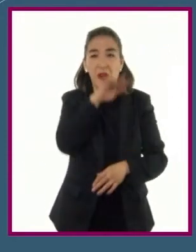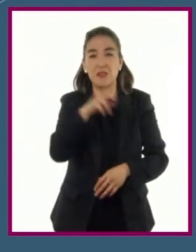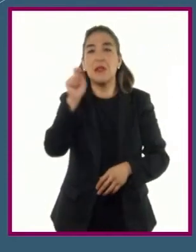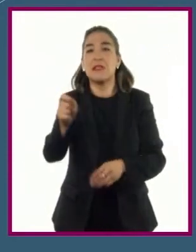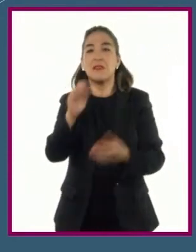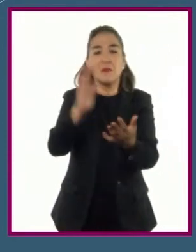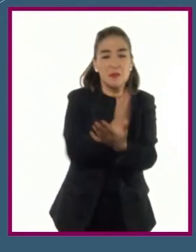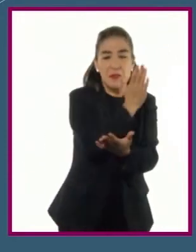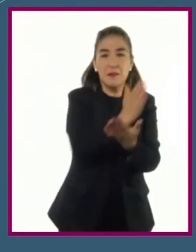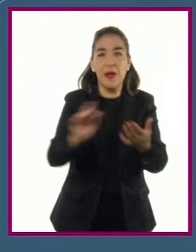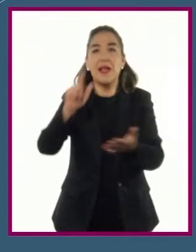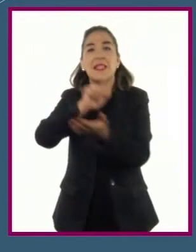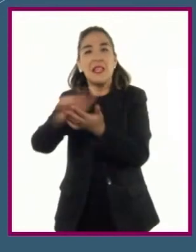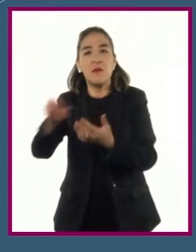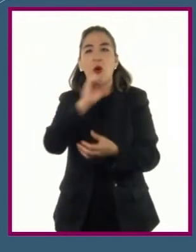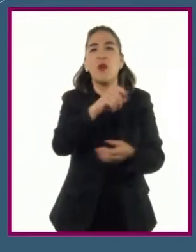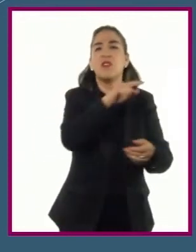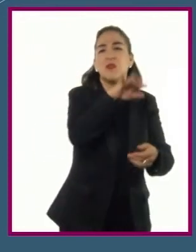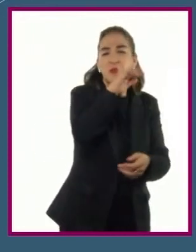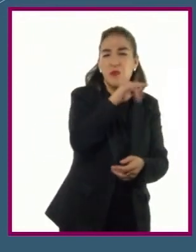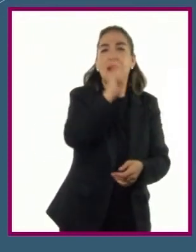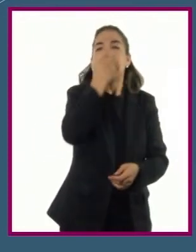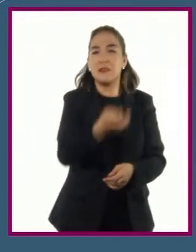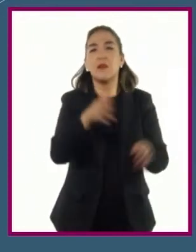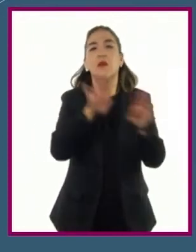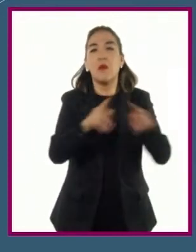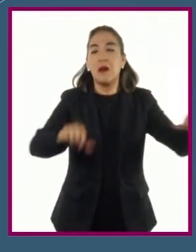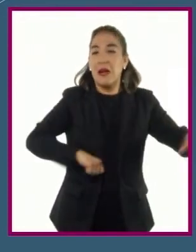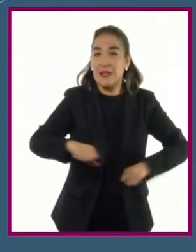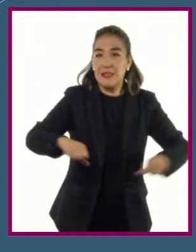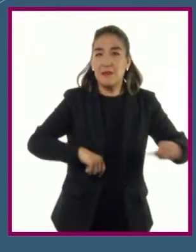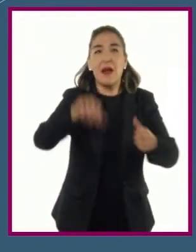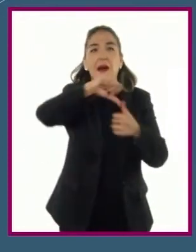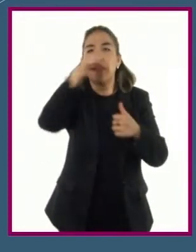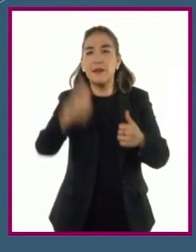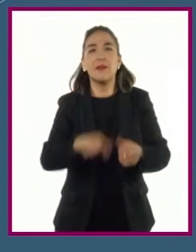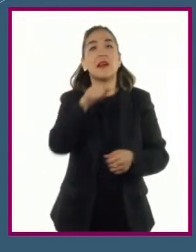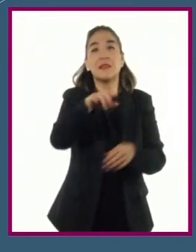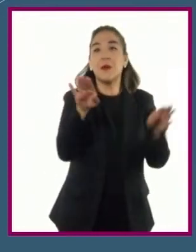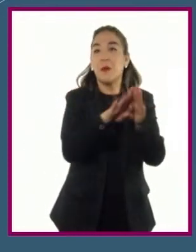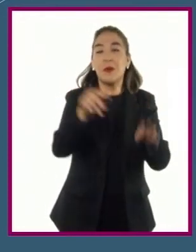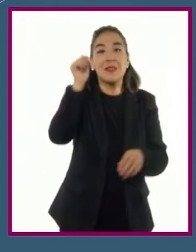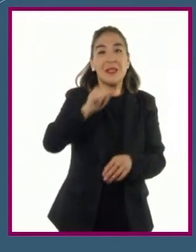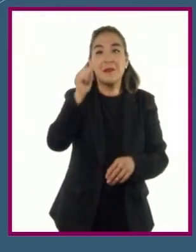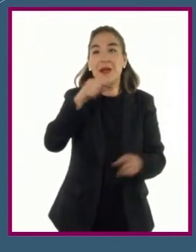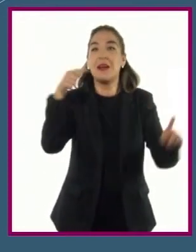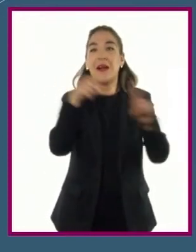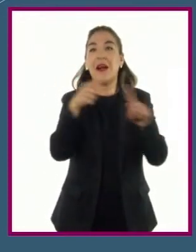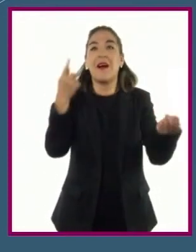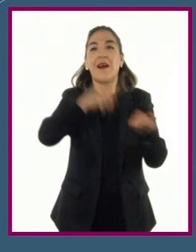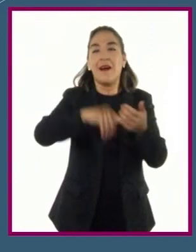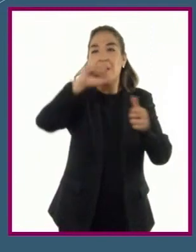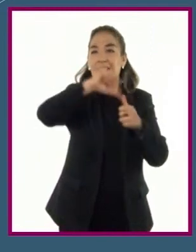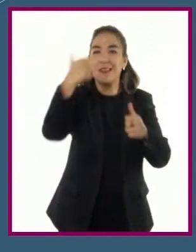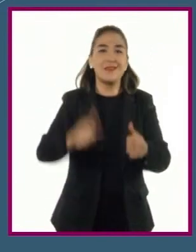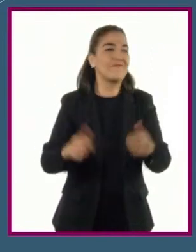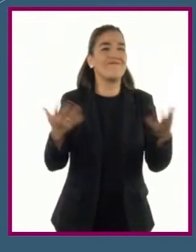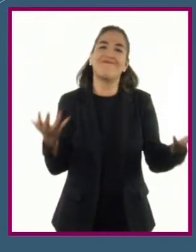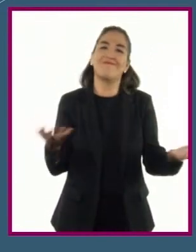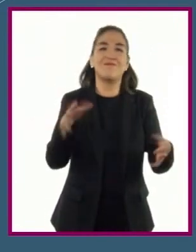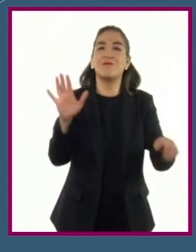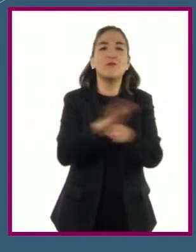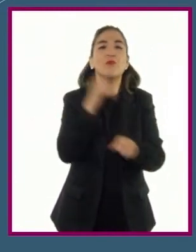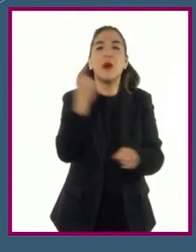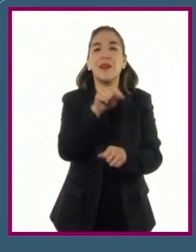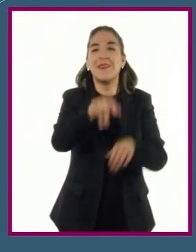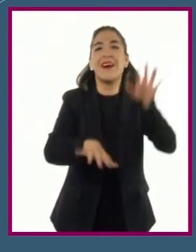e inorgánicos. Realizar un producto artístico no siempre puede ser considerado como una artesanía, ya que en